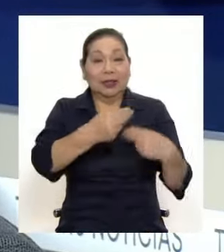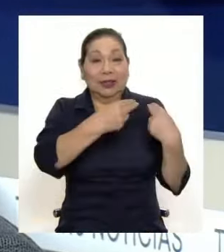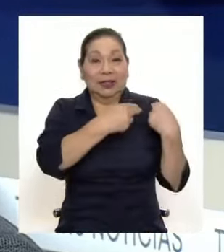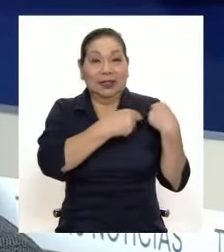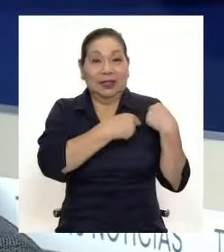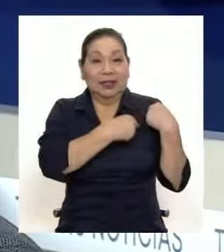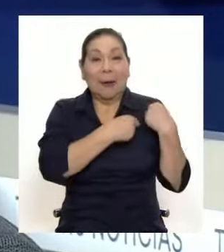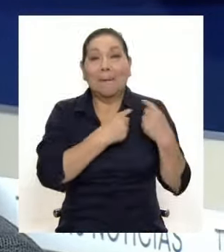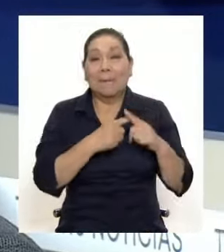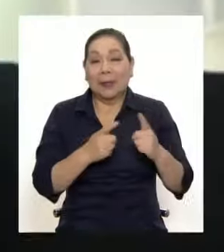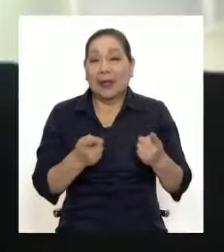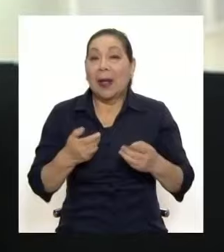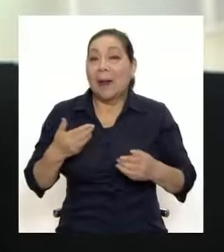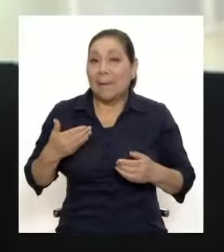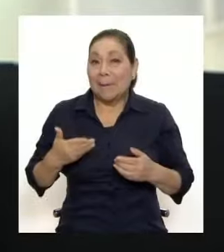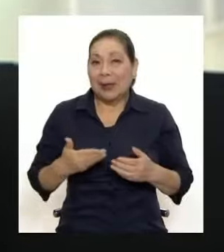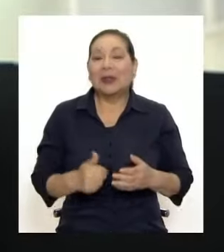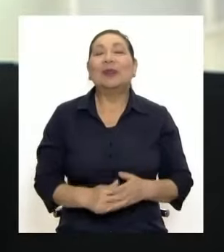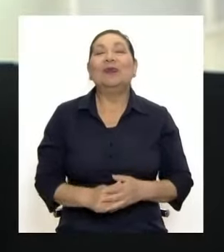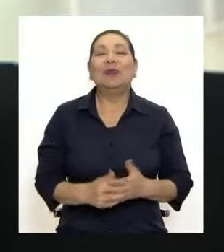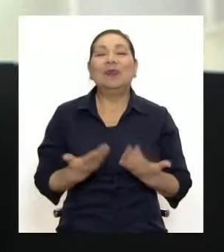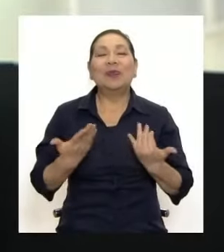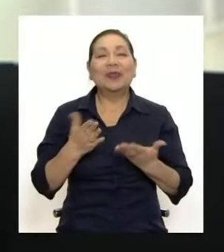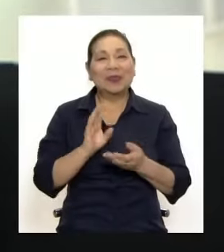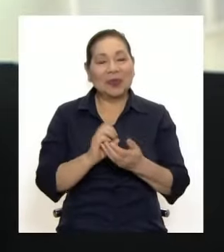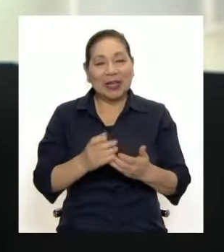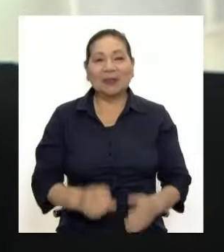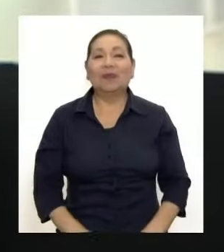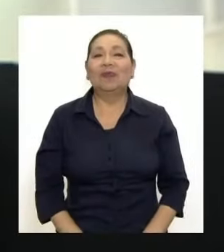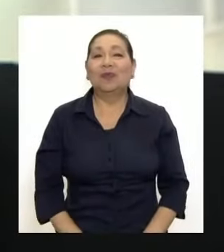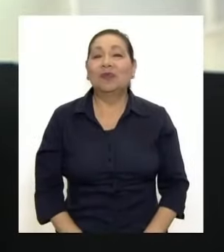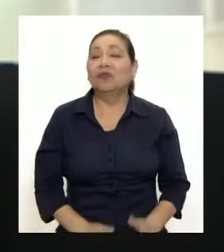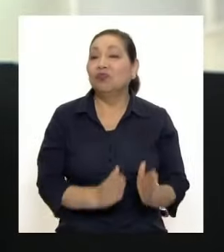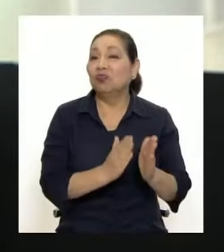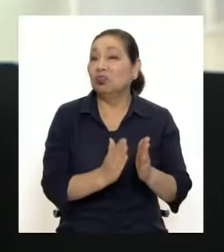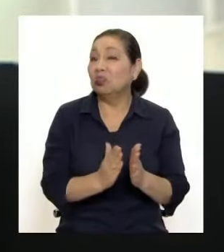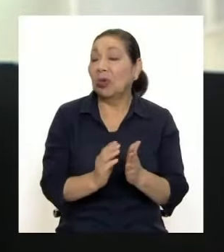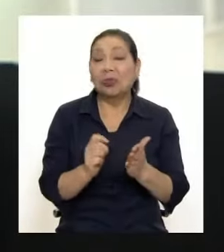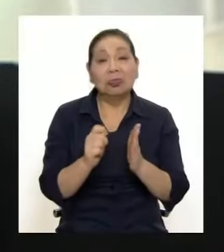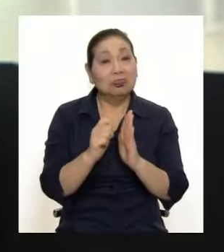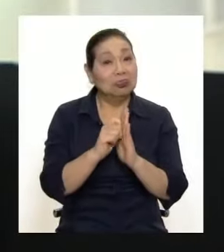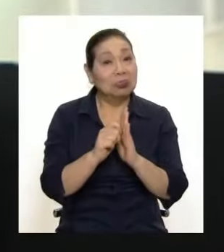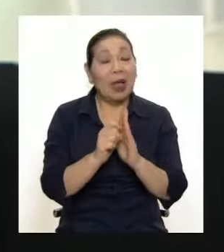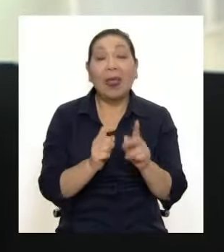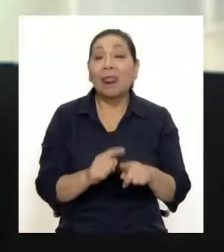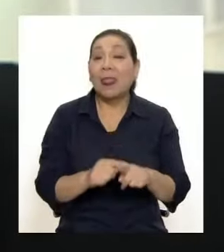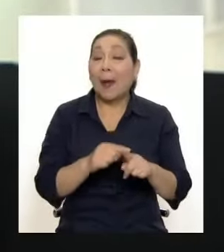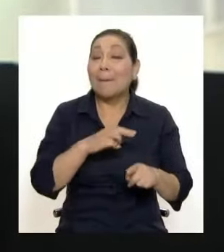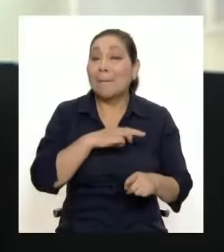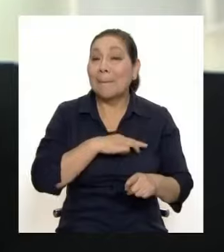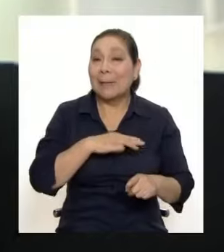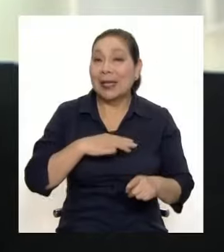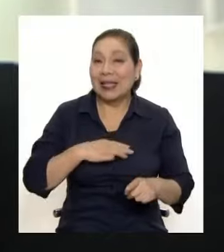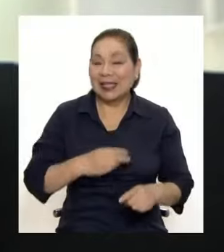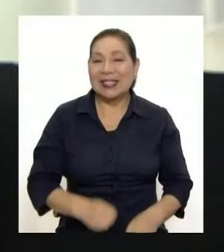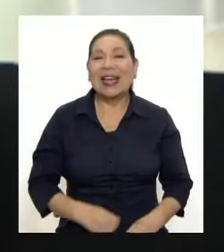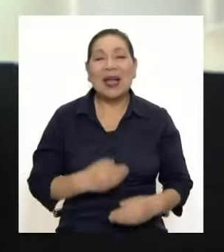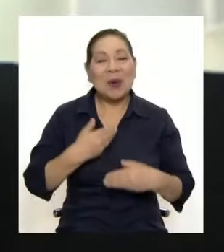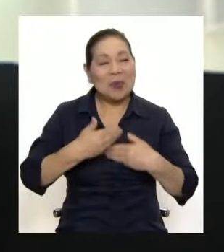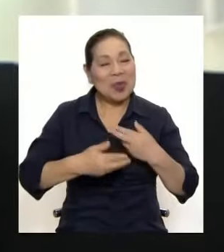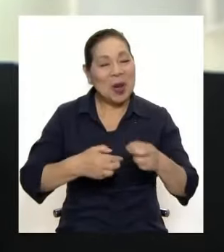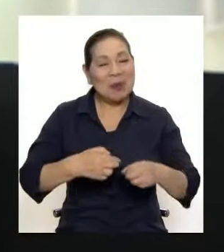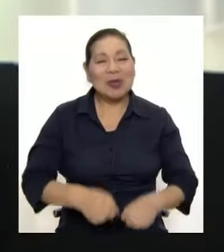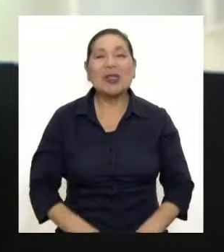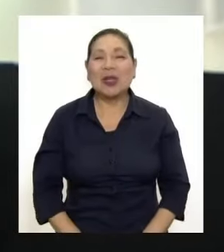e inocuidad en pesca y acuacultura de nuestro país un órgano adscrito o que depende del ministerio también de la producción Muchísimas